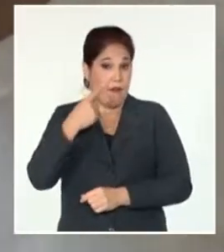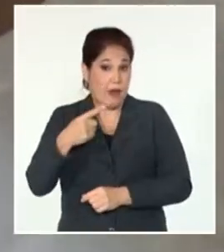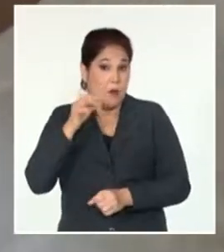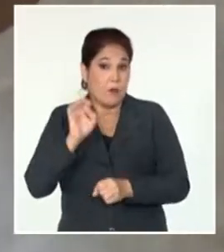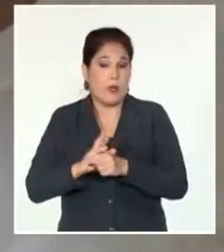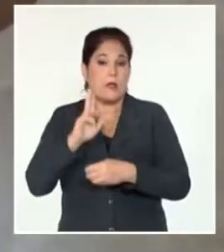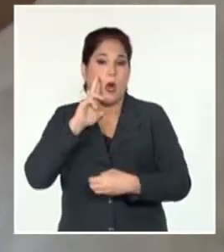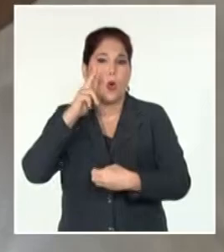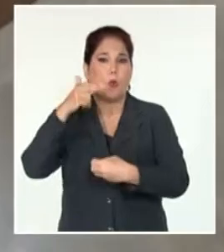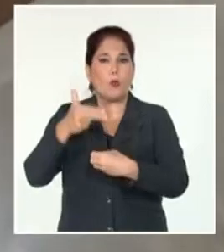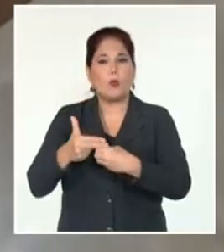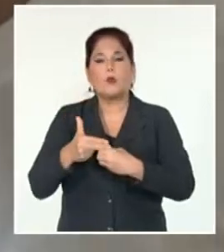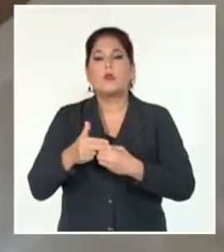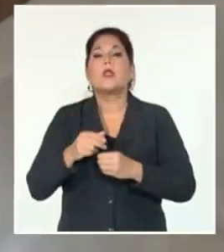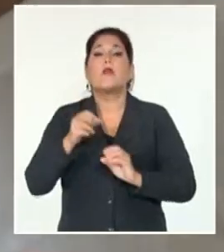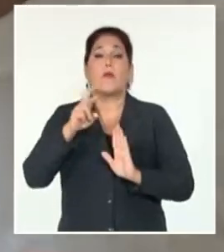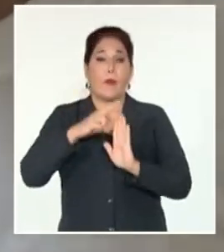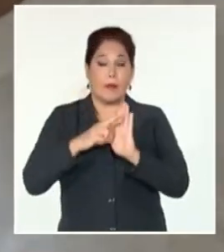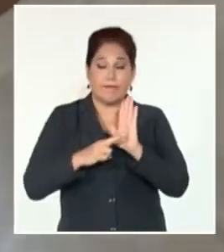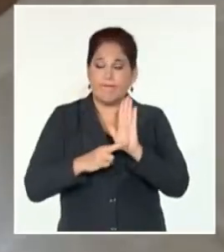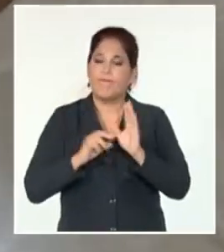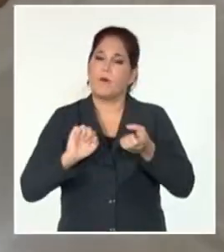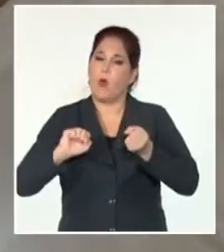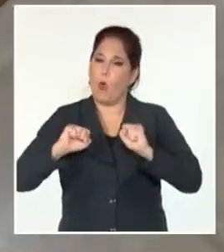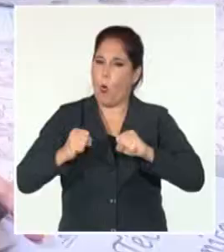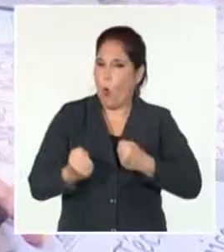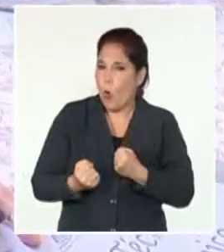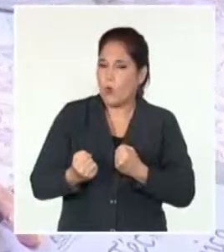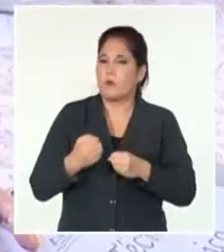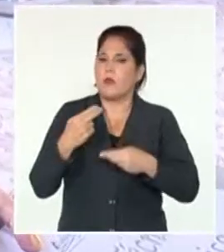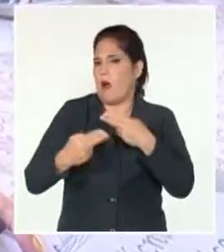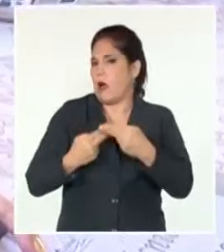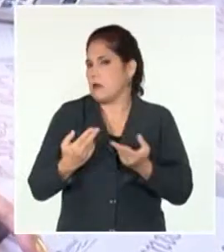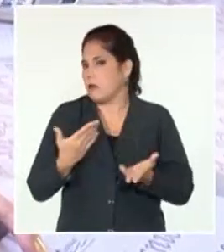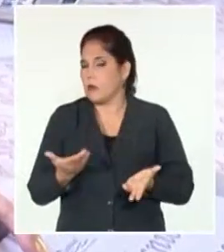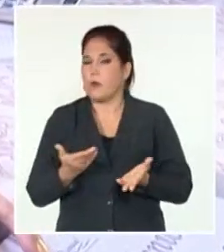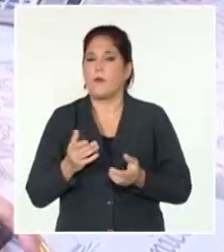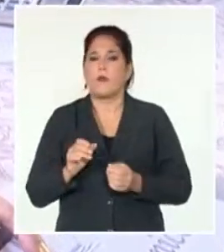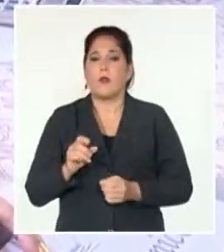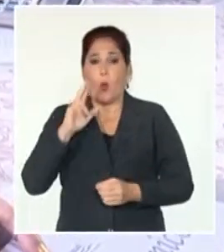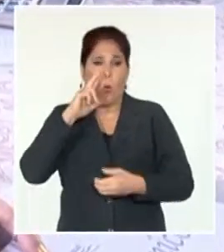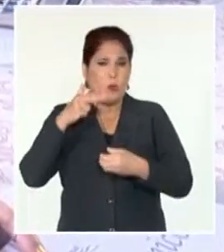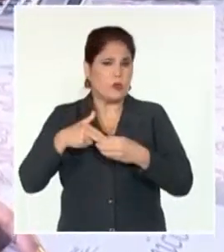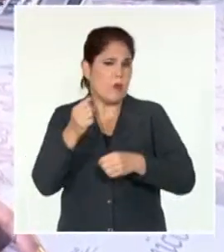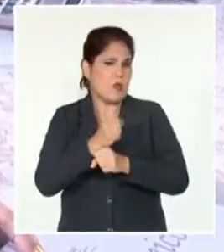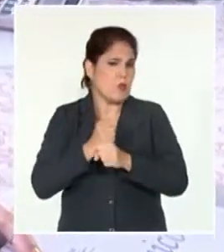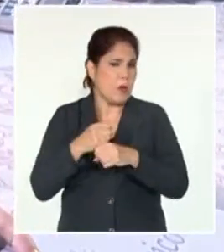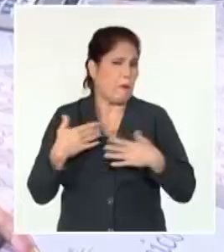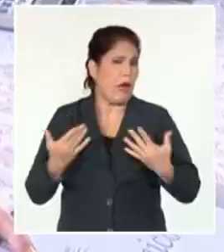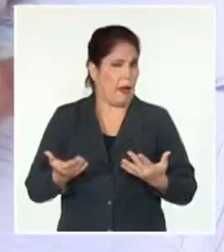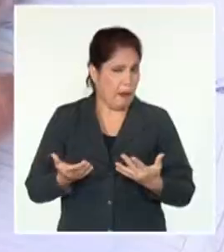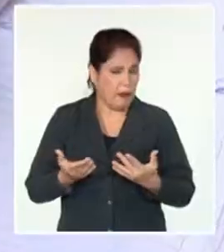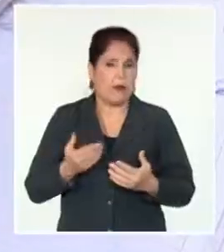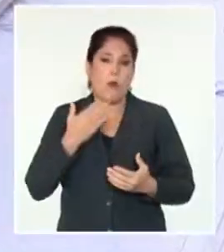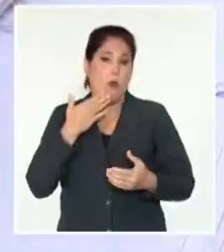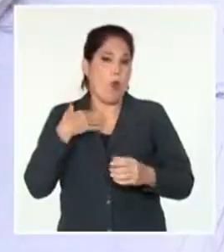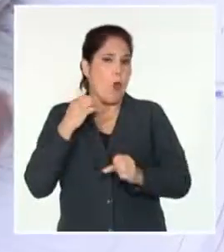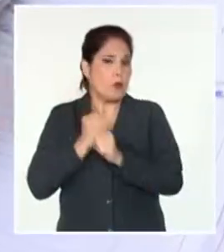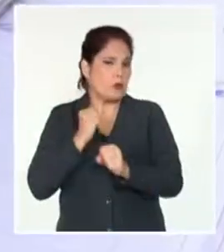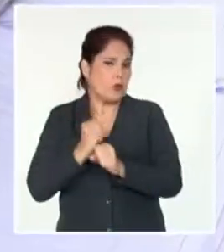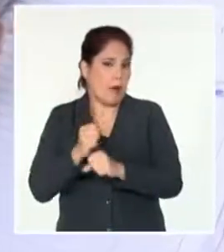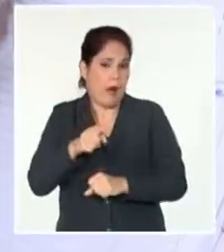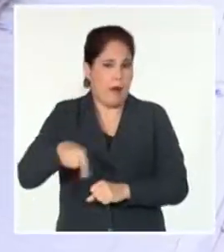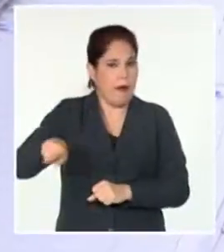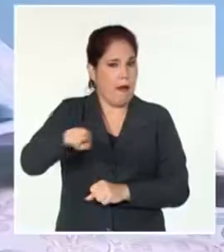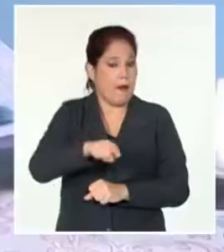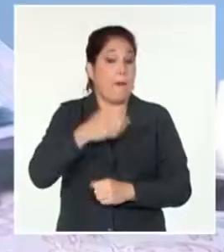que se da y las restricciones que sabemos que como país tenemos, el uso que se le está dando, el destino final, a partir de los suministros que tienen, cómo se emplea. Los beneficios de